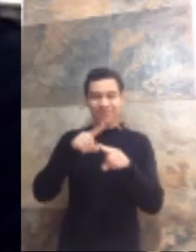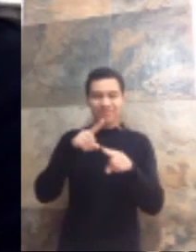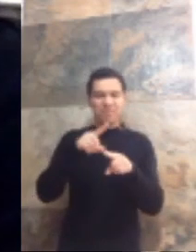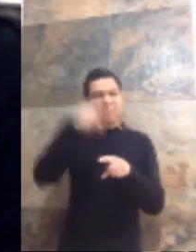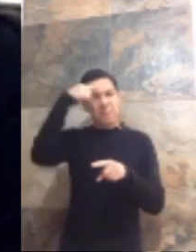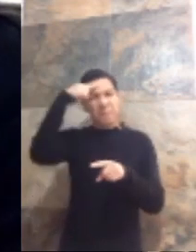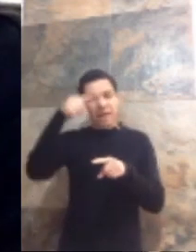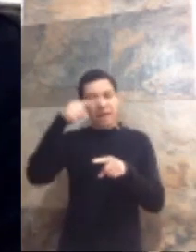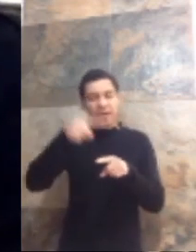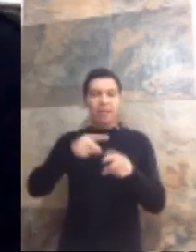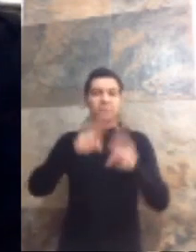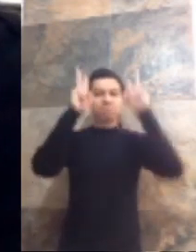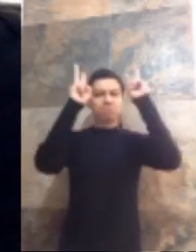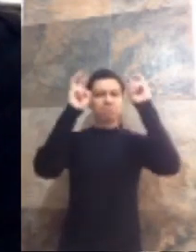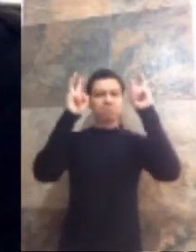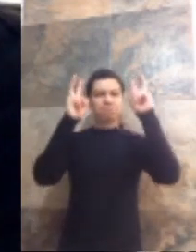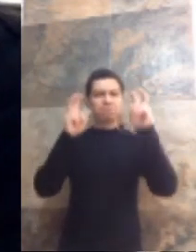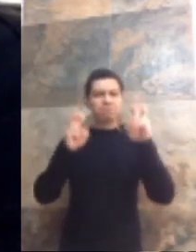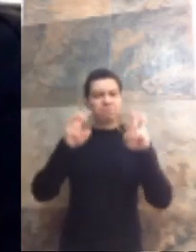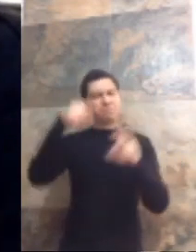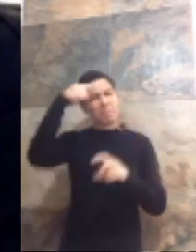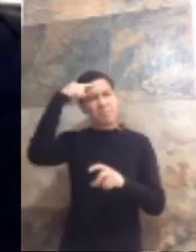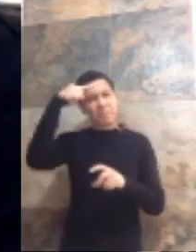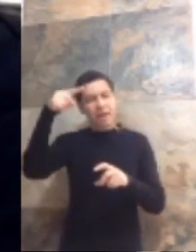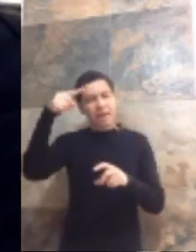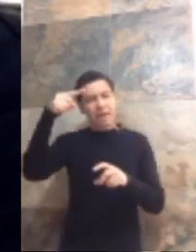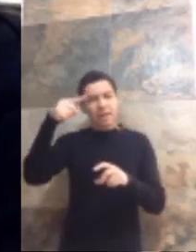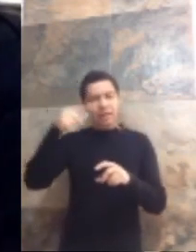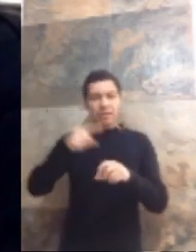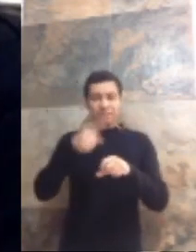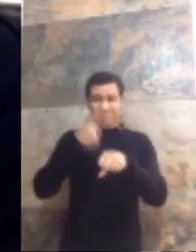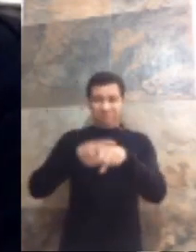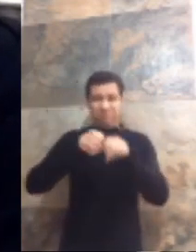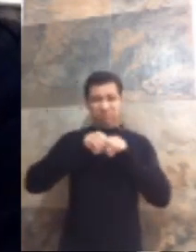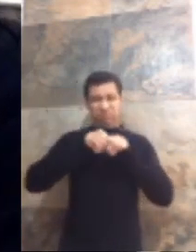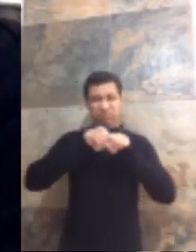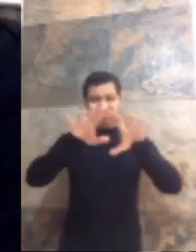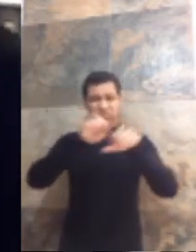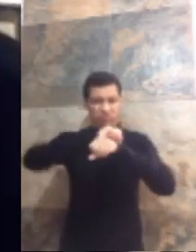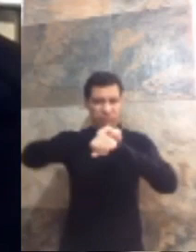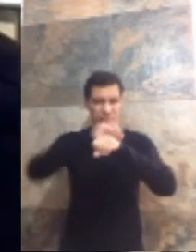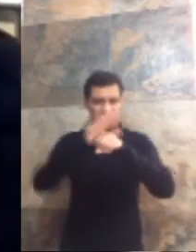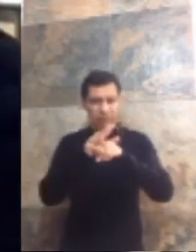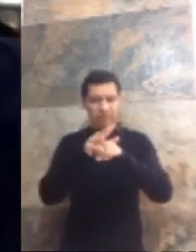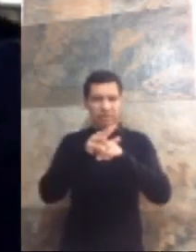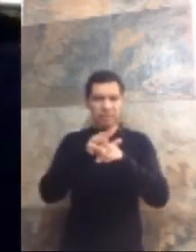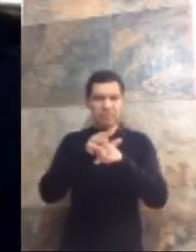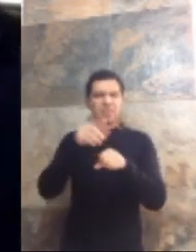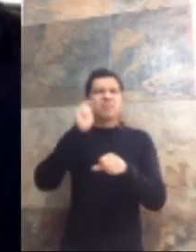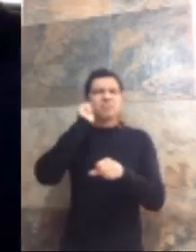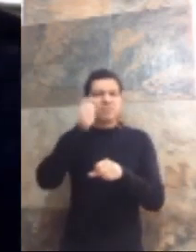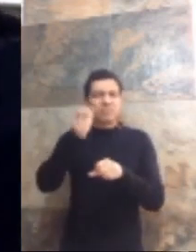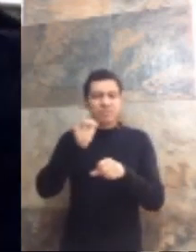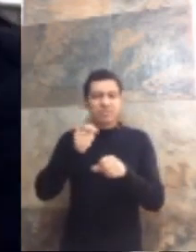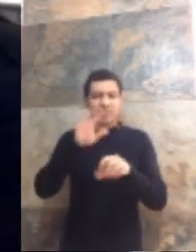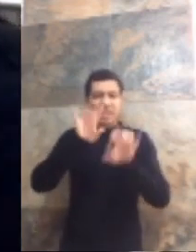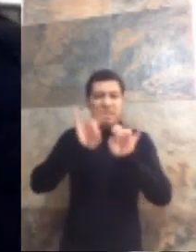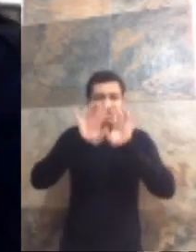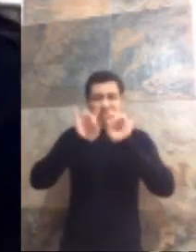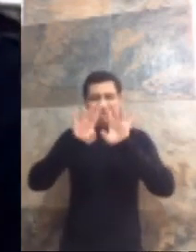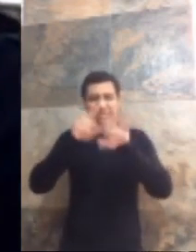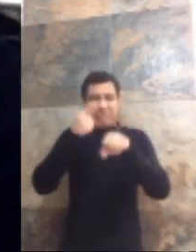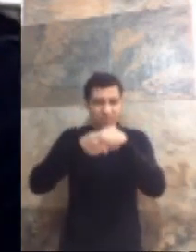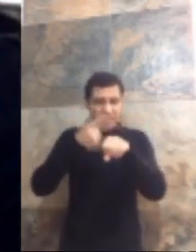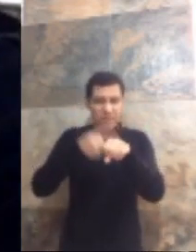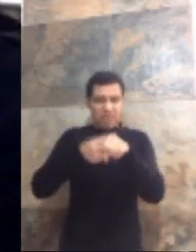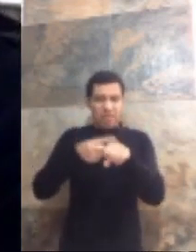sobre mente y comportamiento ante el COVID-19, incertidumbre, resiliencia y renormalización urbana. Va a ser un